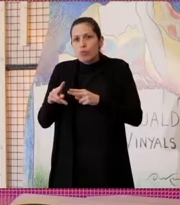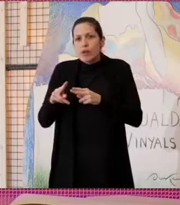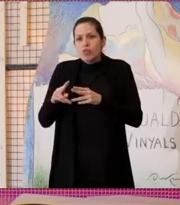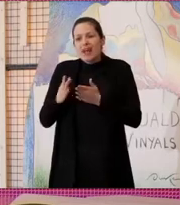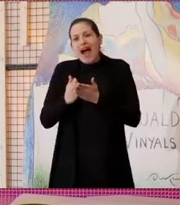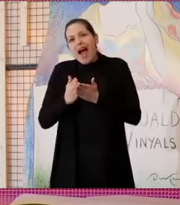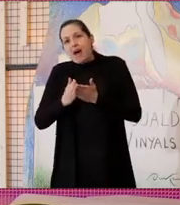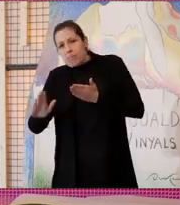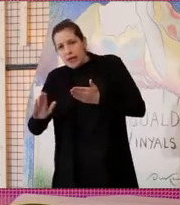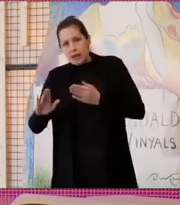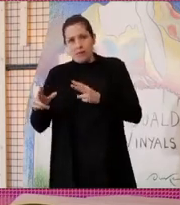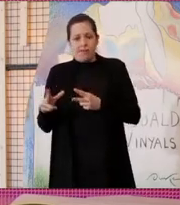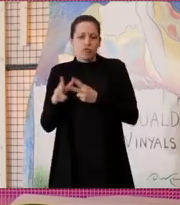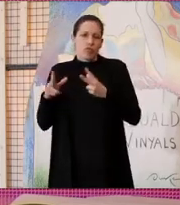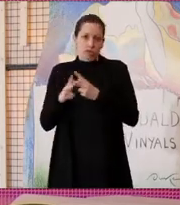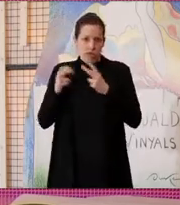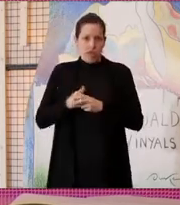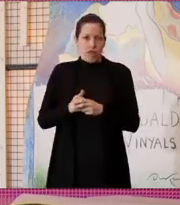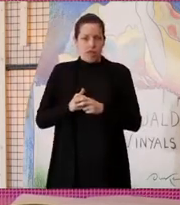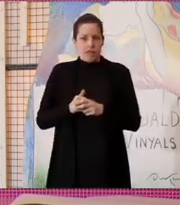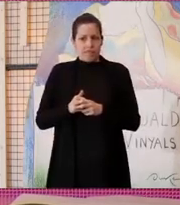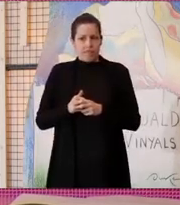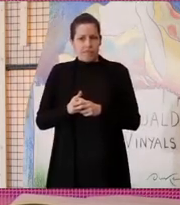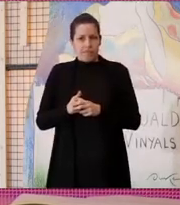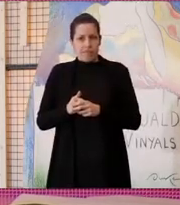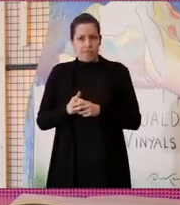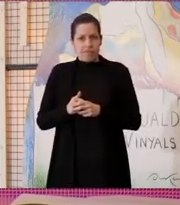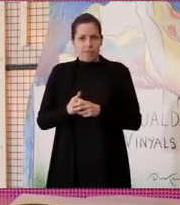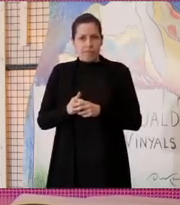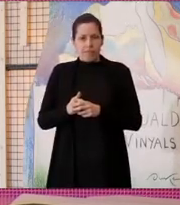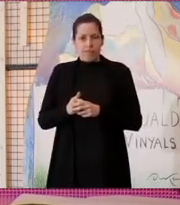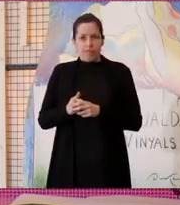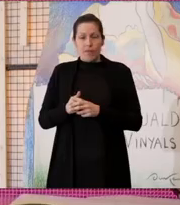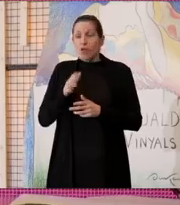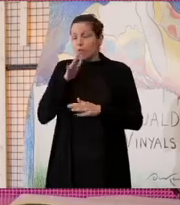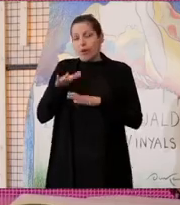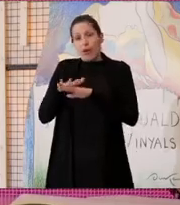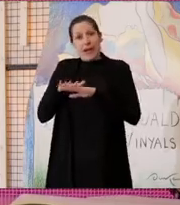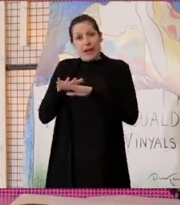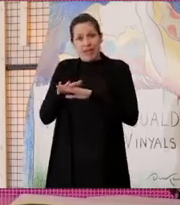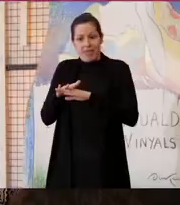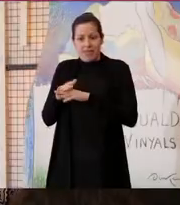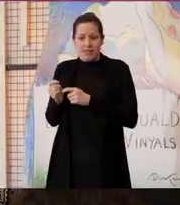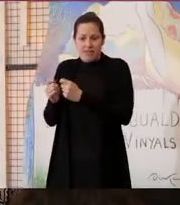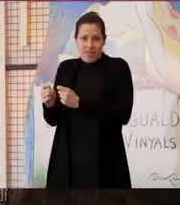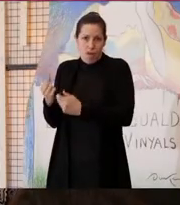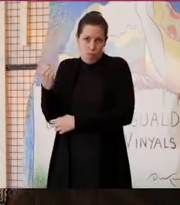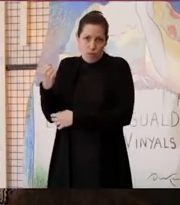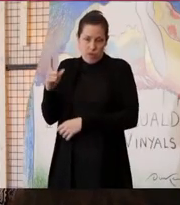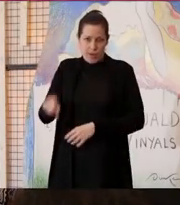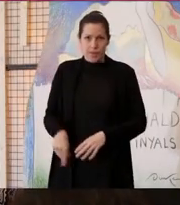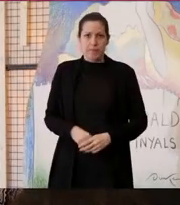que finalmente cada vez tiene también más poder a través de las redes Bueno yo que creo que